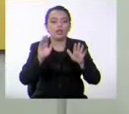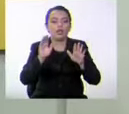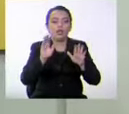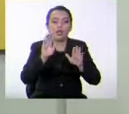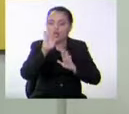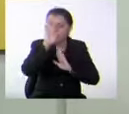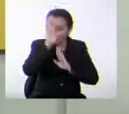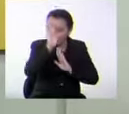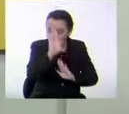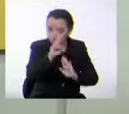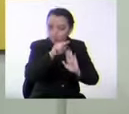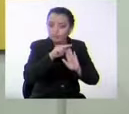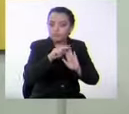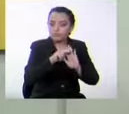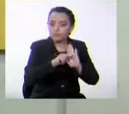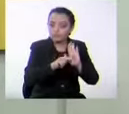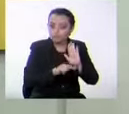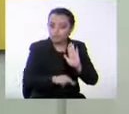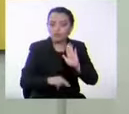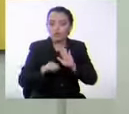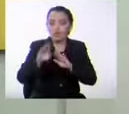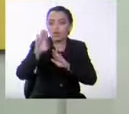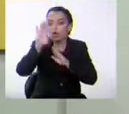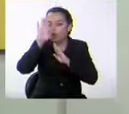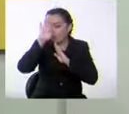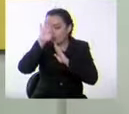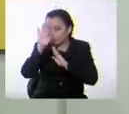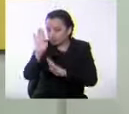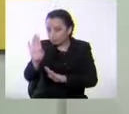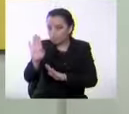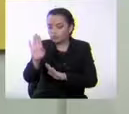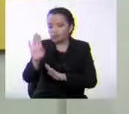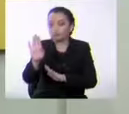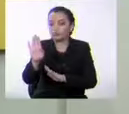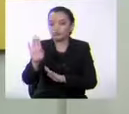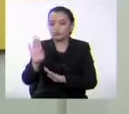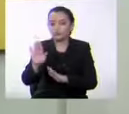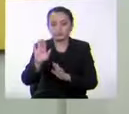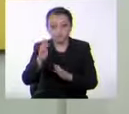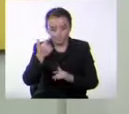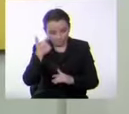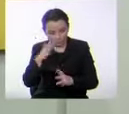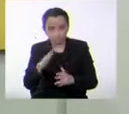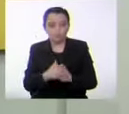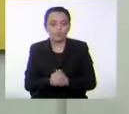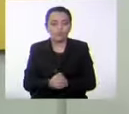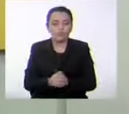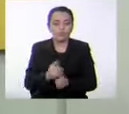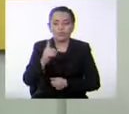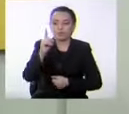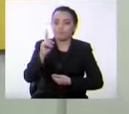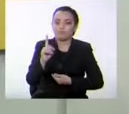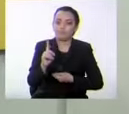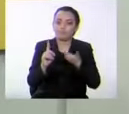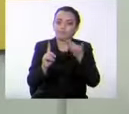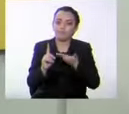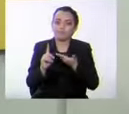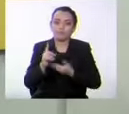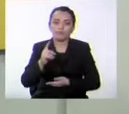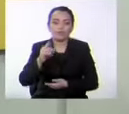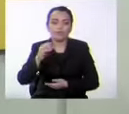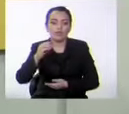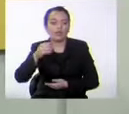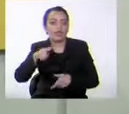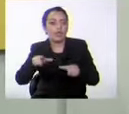respeto a la institucionalidad también. El licenciado Chicas, ¿verdad? Giovanni Chicas, él es especialista en